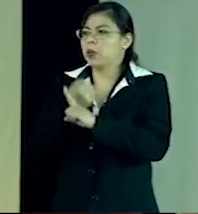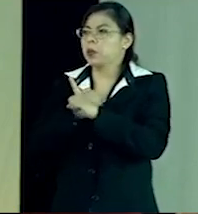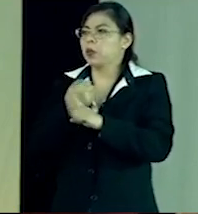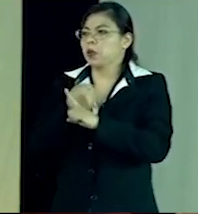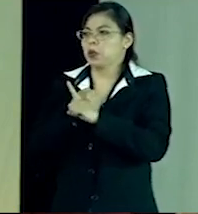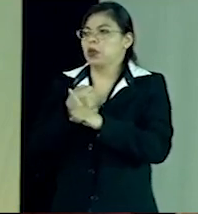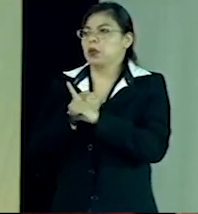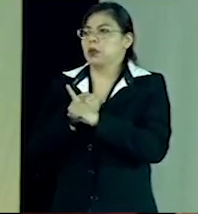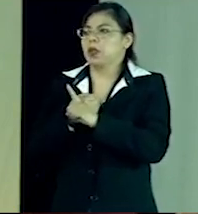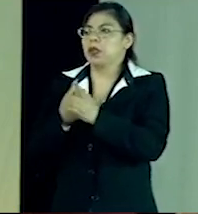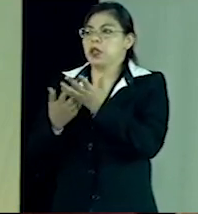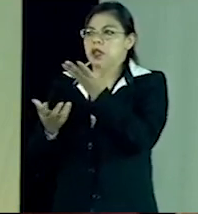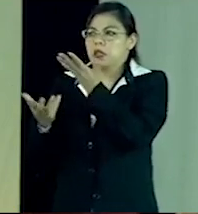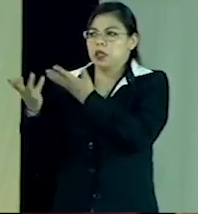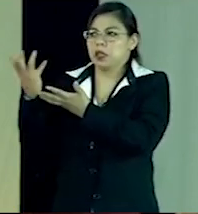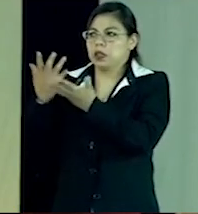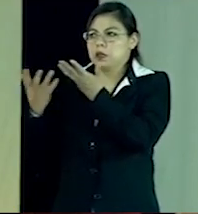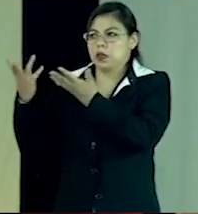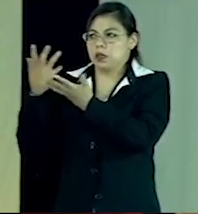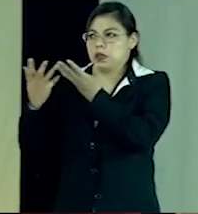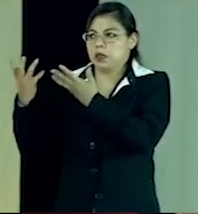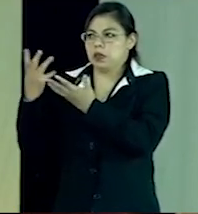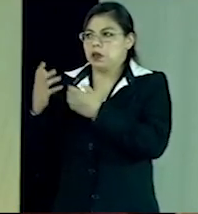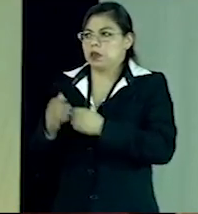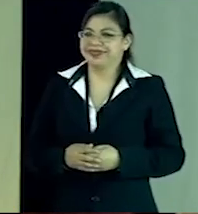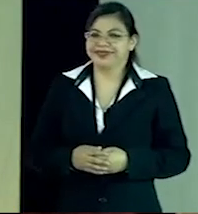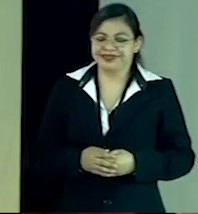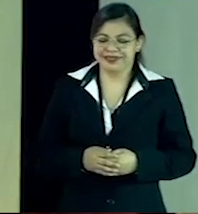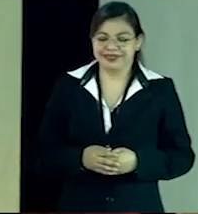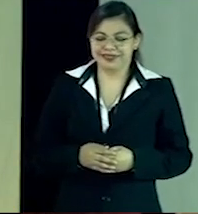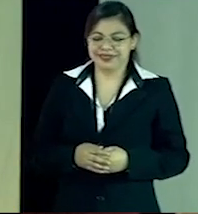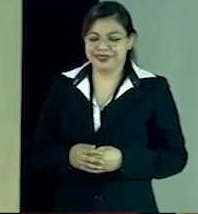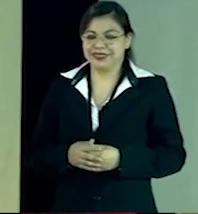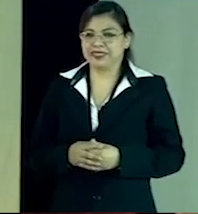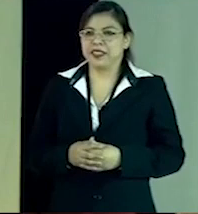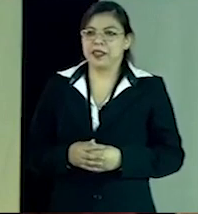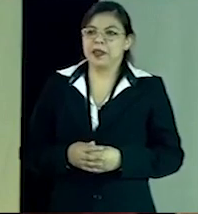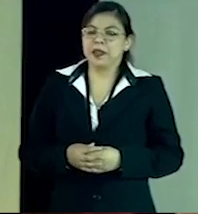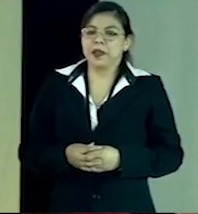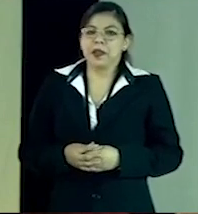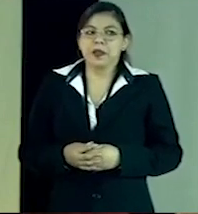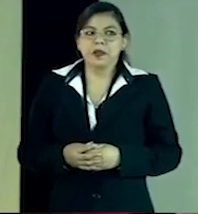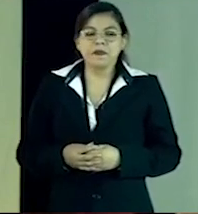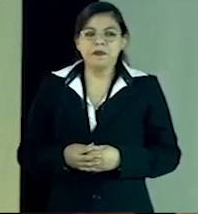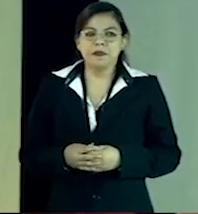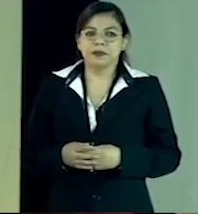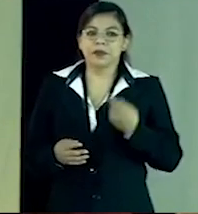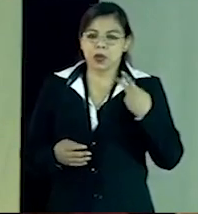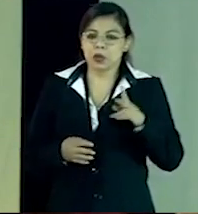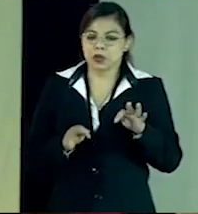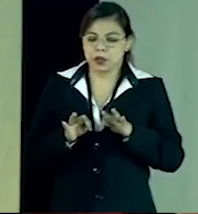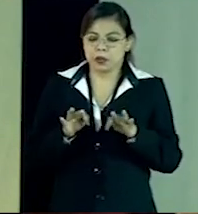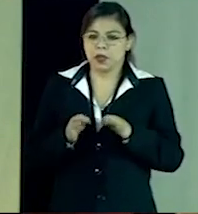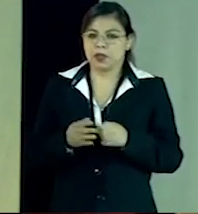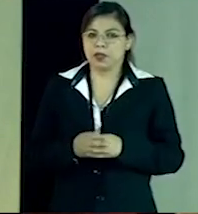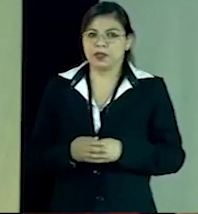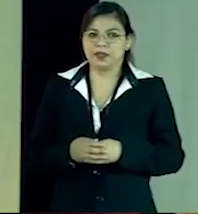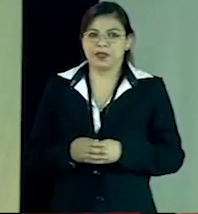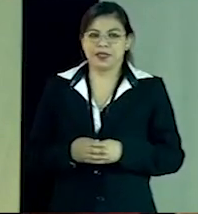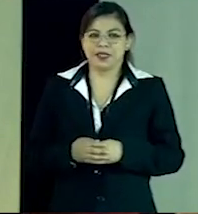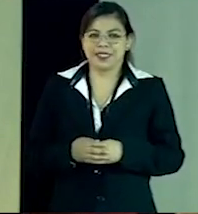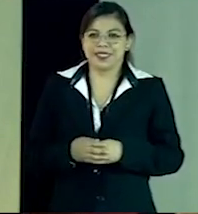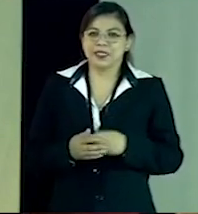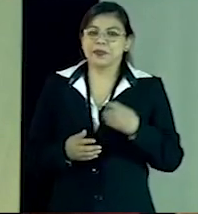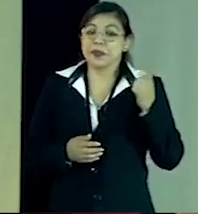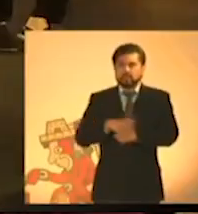está basada en este libro que, por cierto, ya pueden adquirir en todas nuestras librerías de la red del Fondo de Cultura